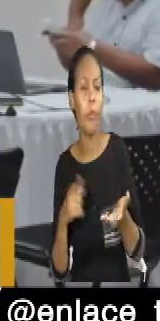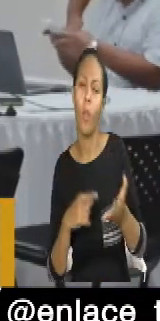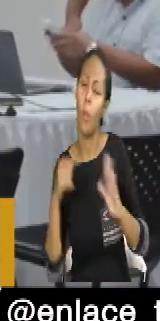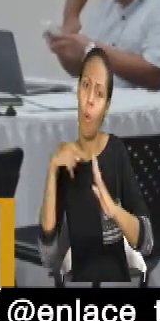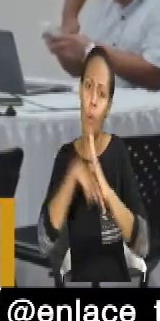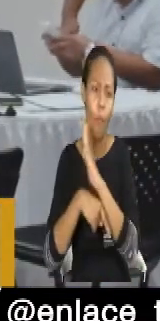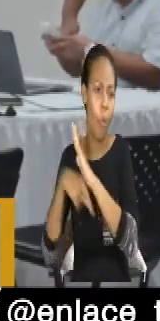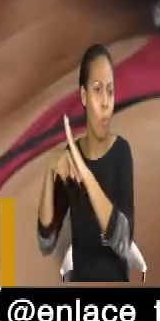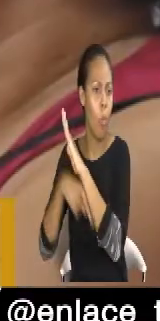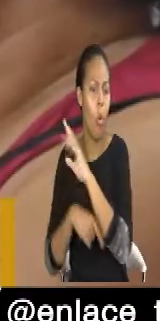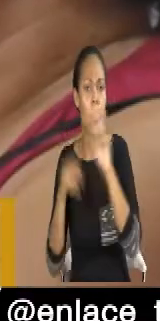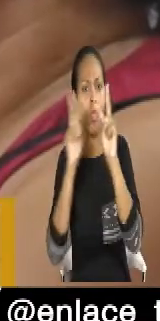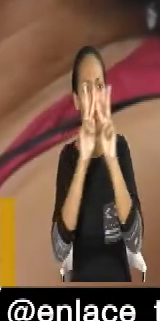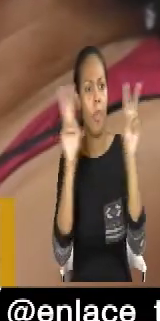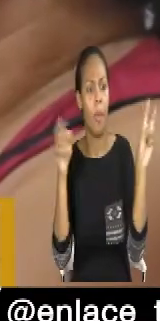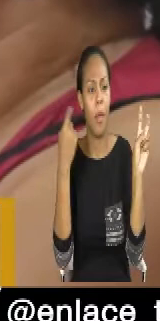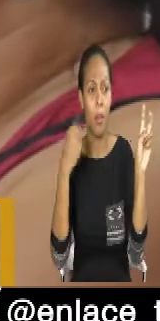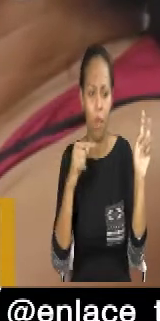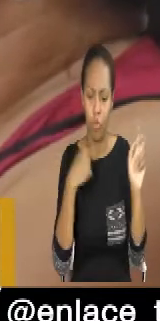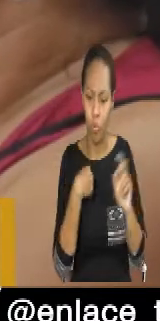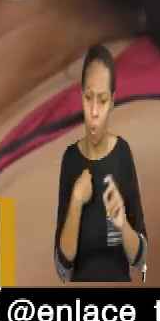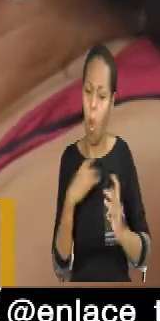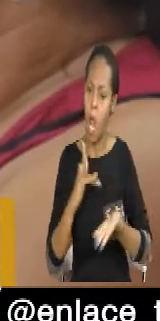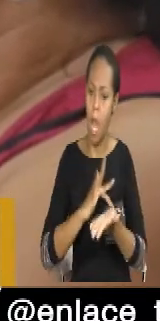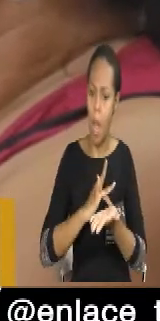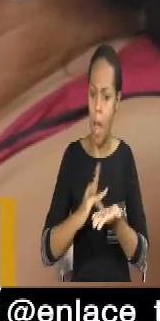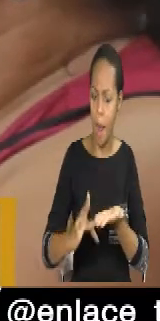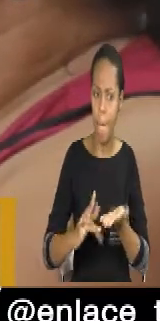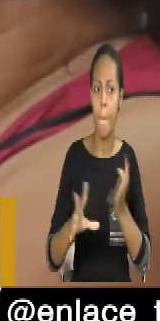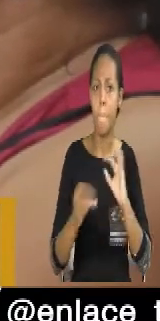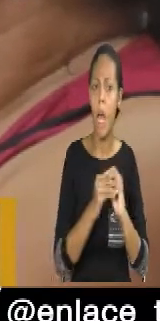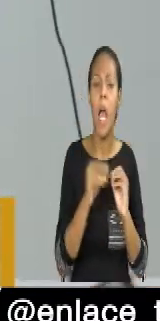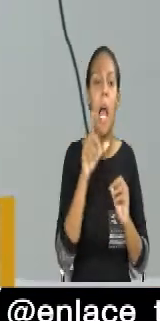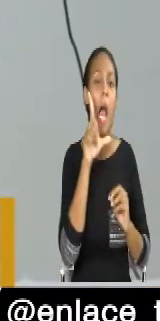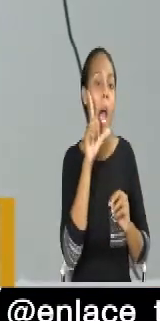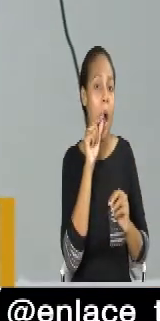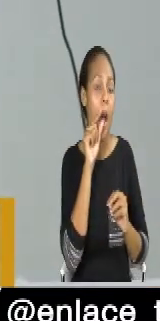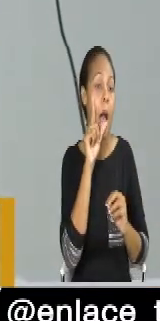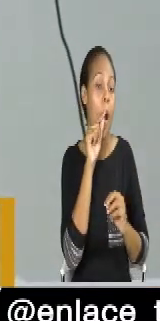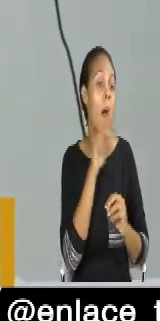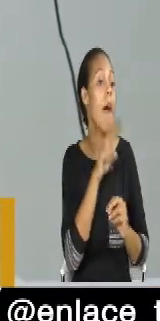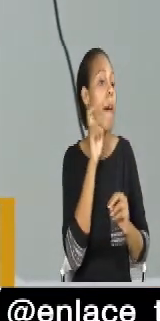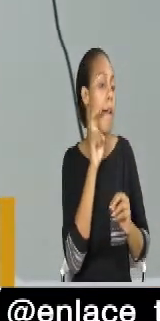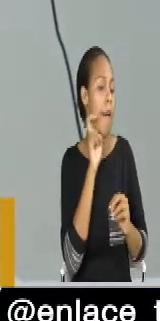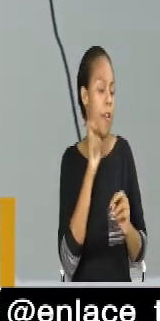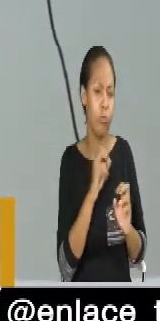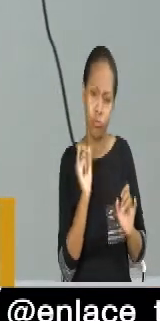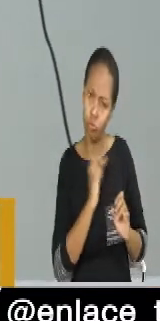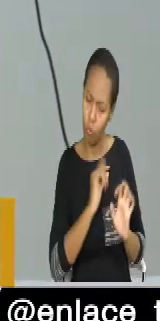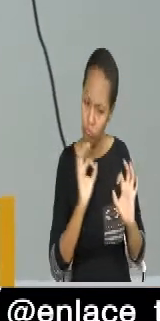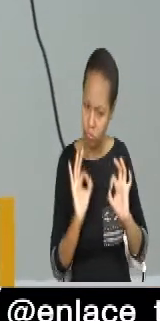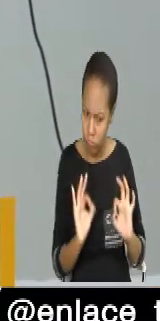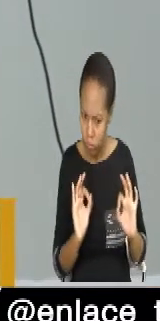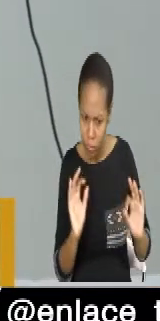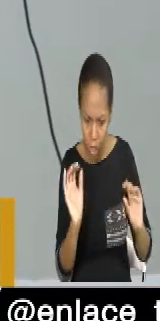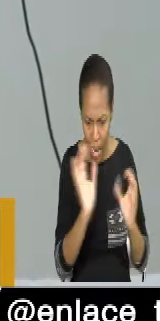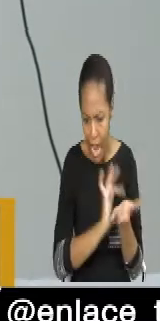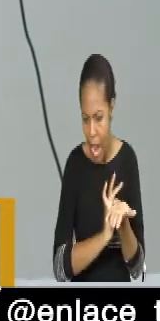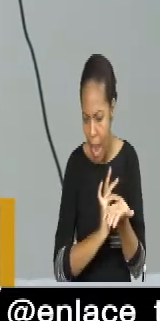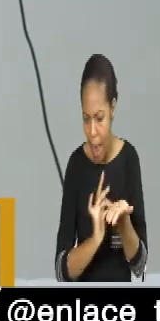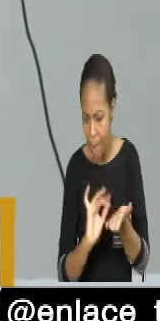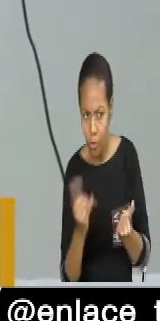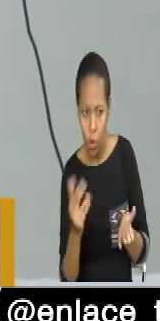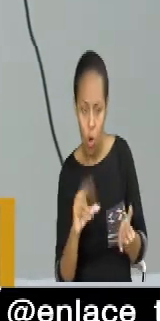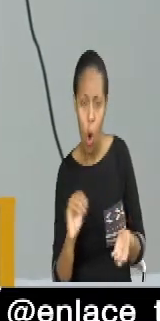con las prácticas higiénicas y manipulación de carnes y pollos, así como bioseguridad en granjas, almacenes agropecuarios y la calidad de